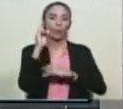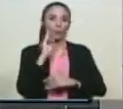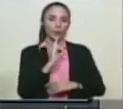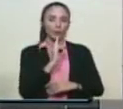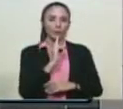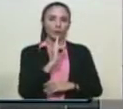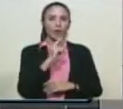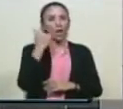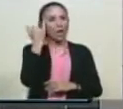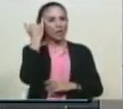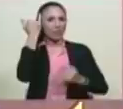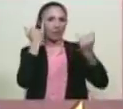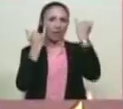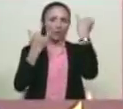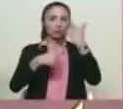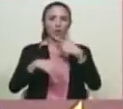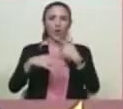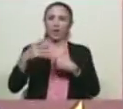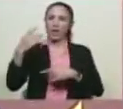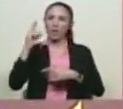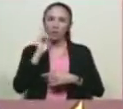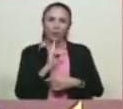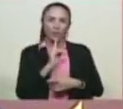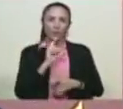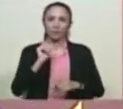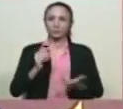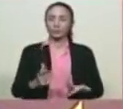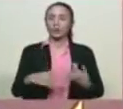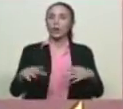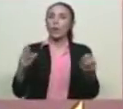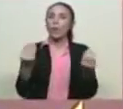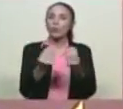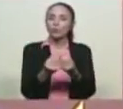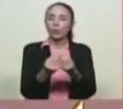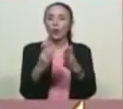nuestro socialismo del siglo XXI, socialismo cristiano,